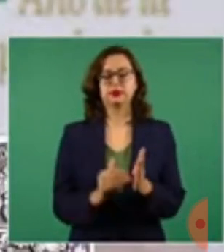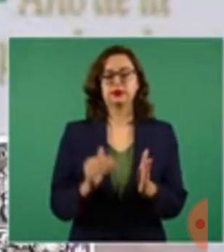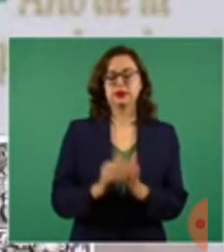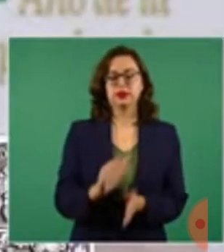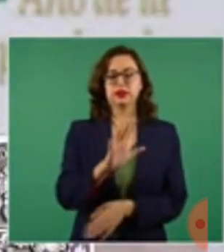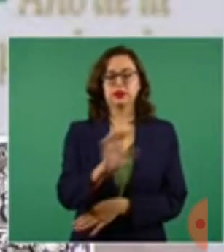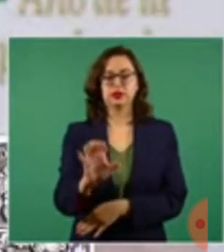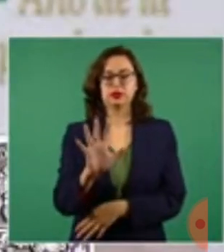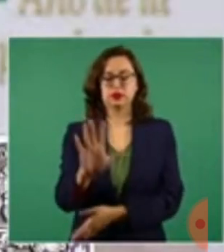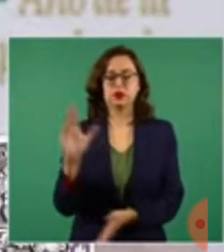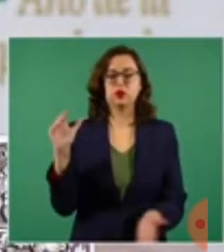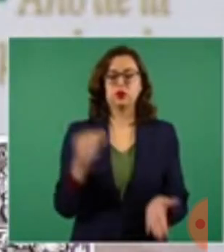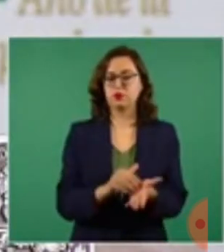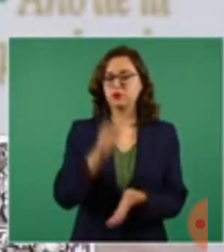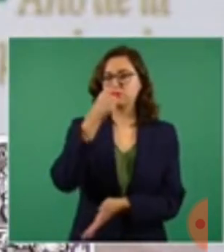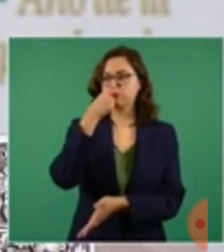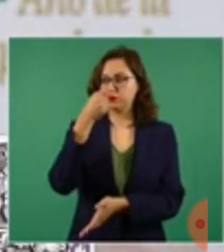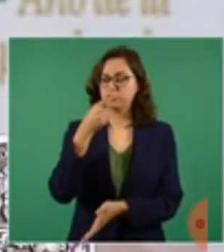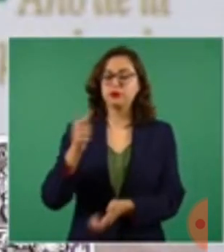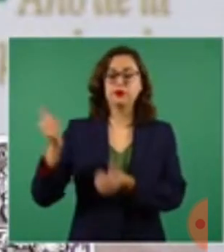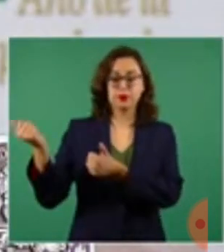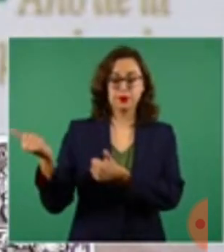16.505.000 piezas.